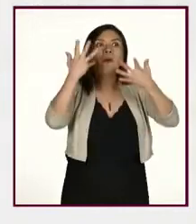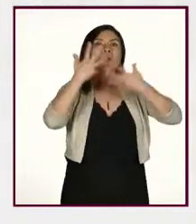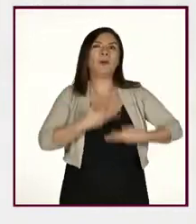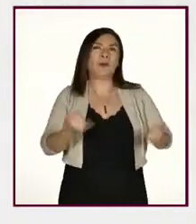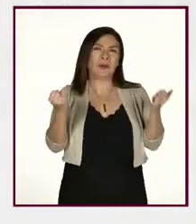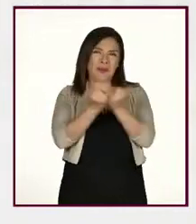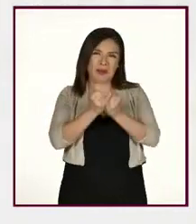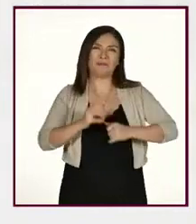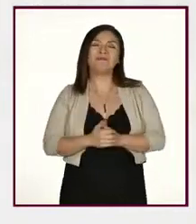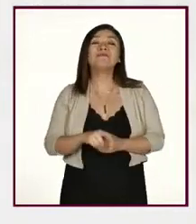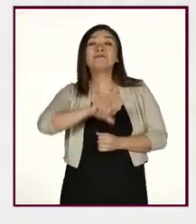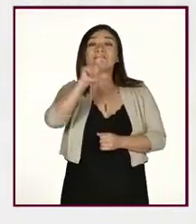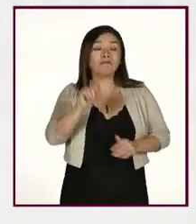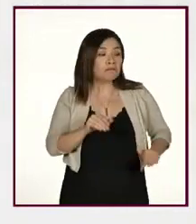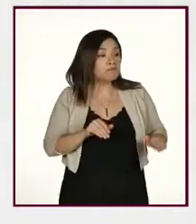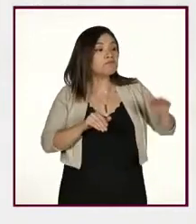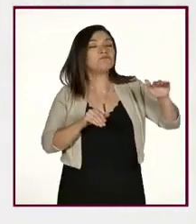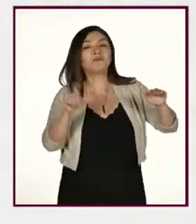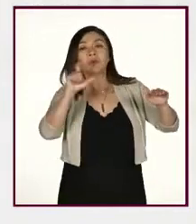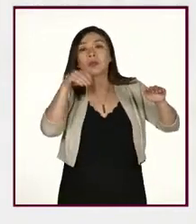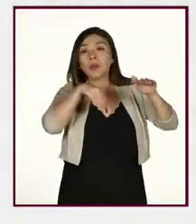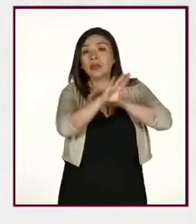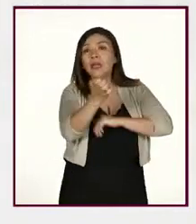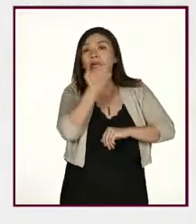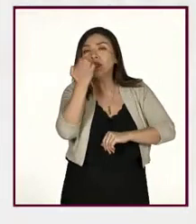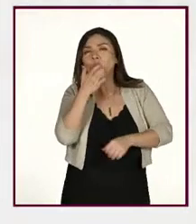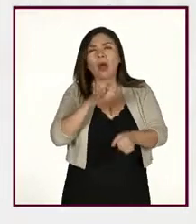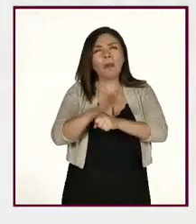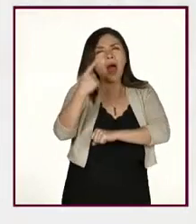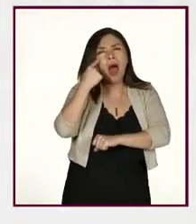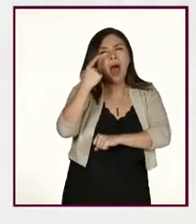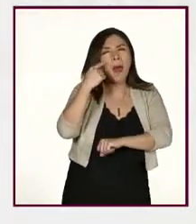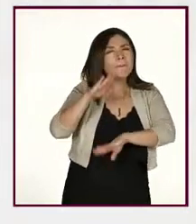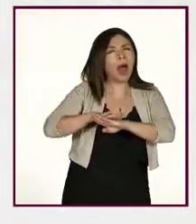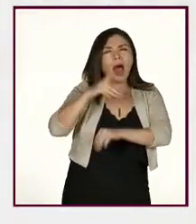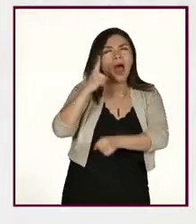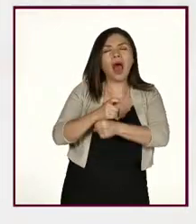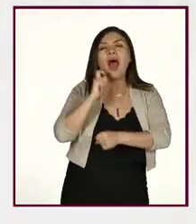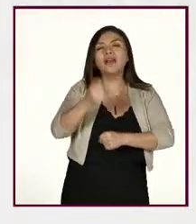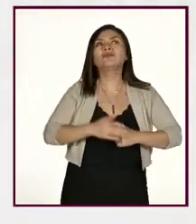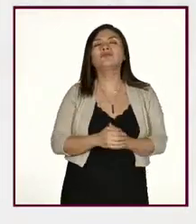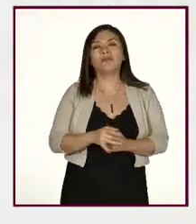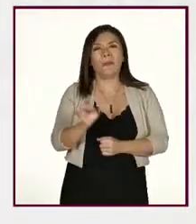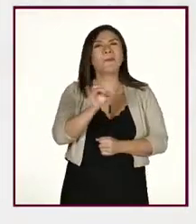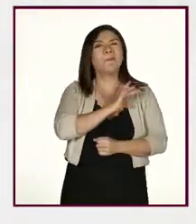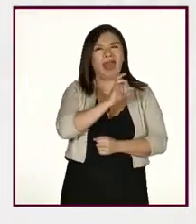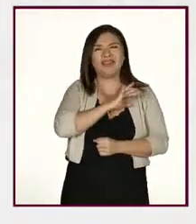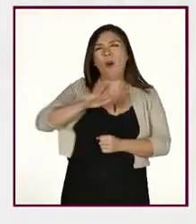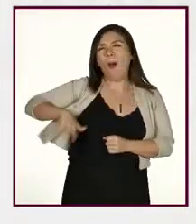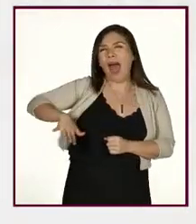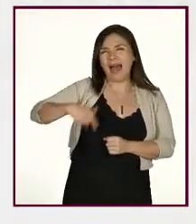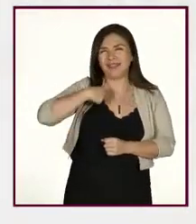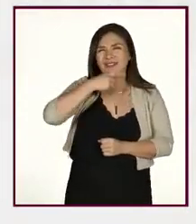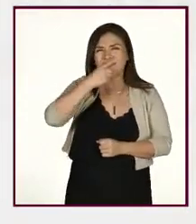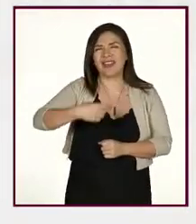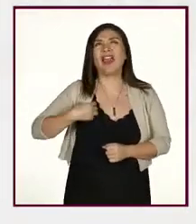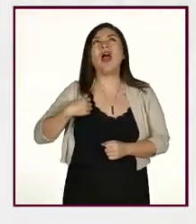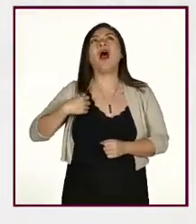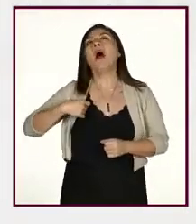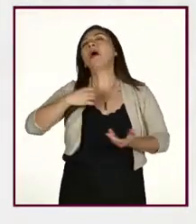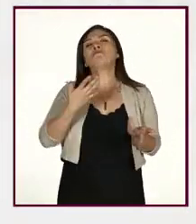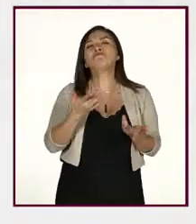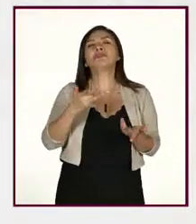edad escolar, ¿qué manifestaciones son las más comunes de ansiedad? Pues son los miedos que ya mencionamos, ciertos